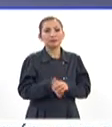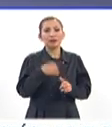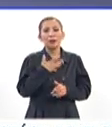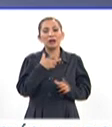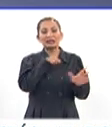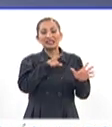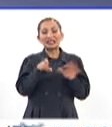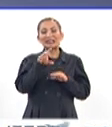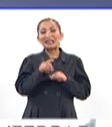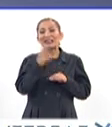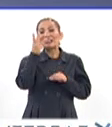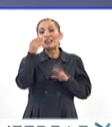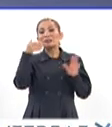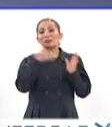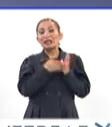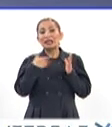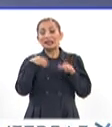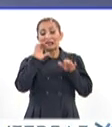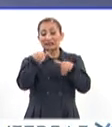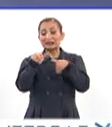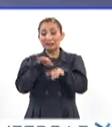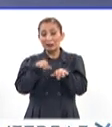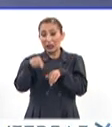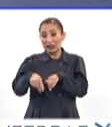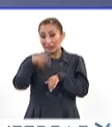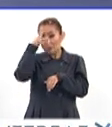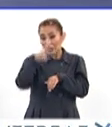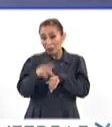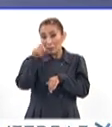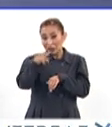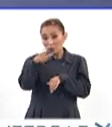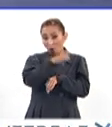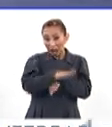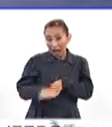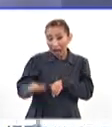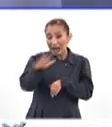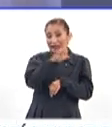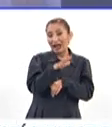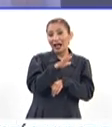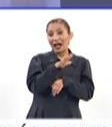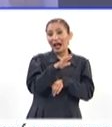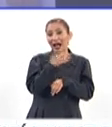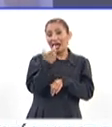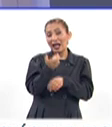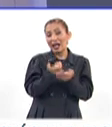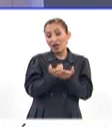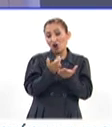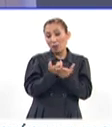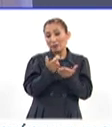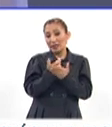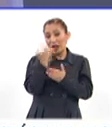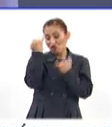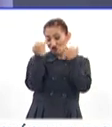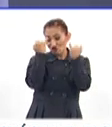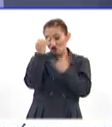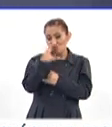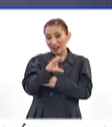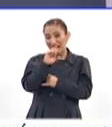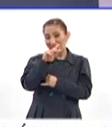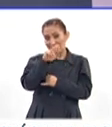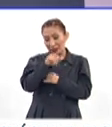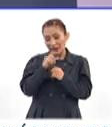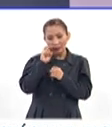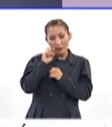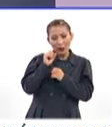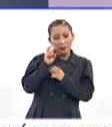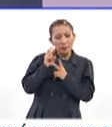tenemos 733,000 empleos en México en este sector de economía creativa.